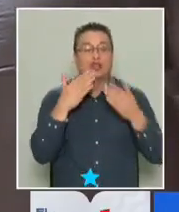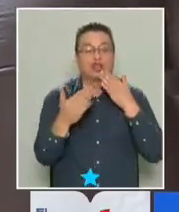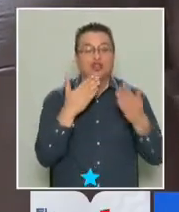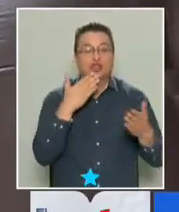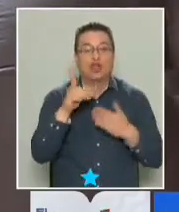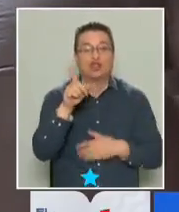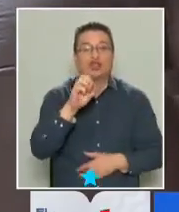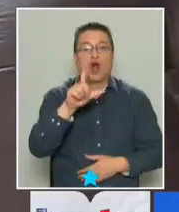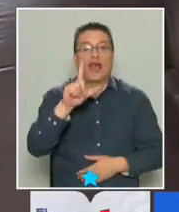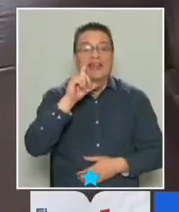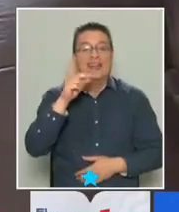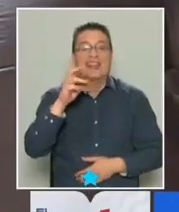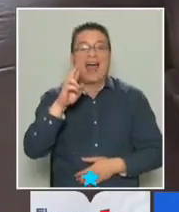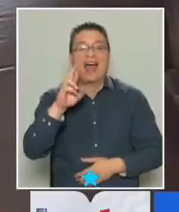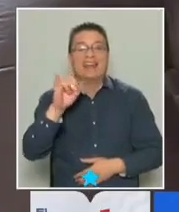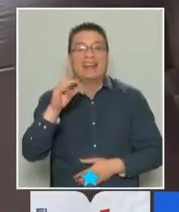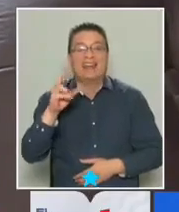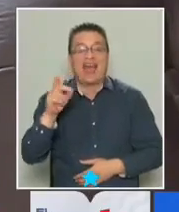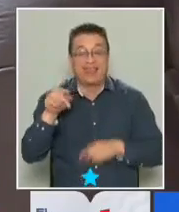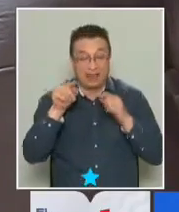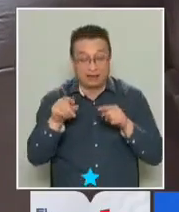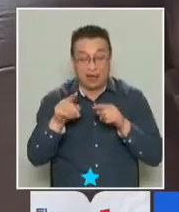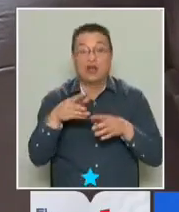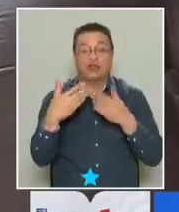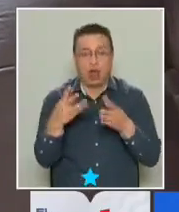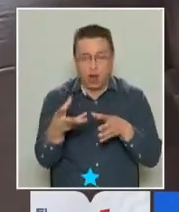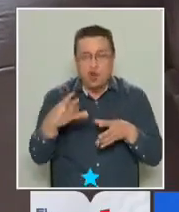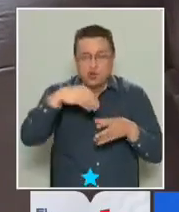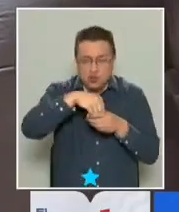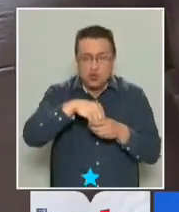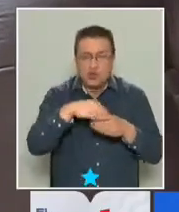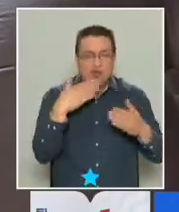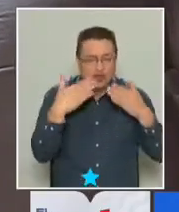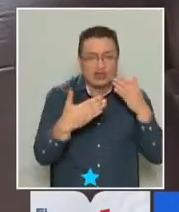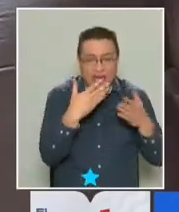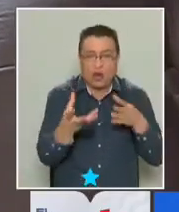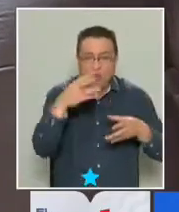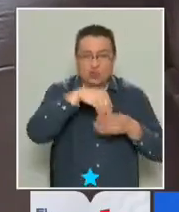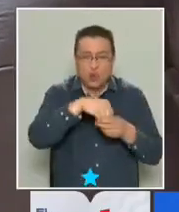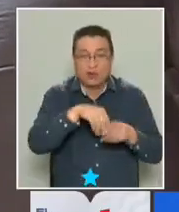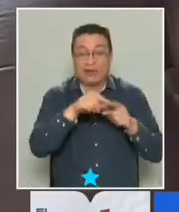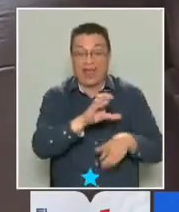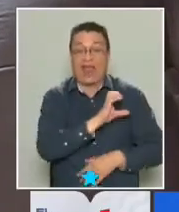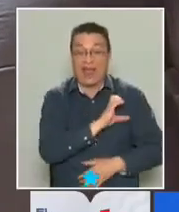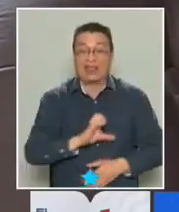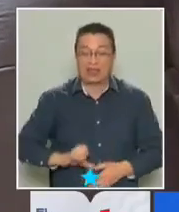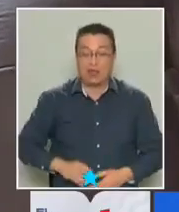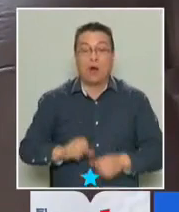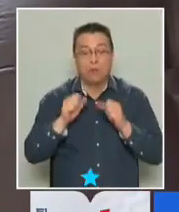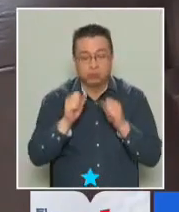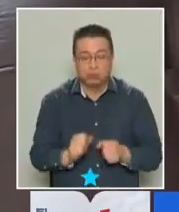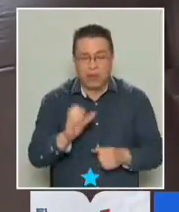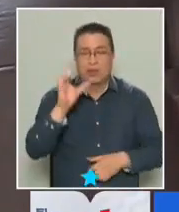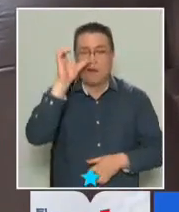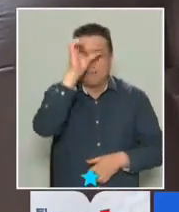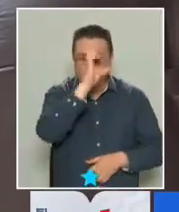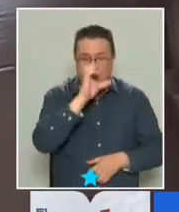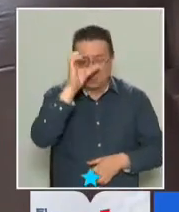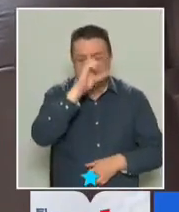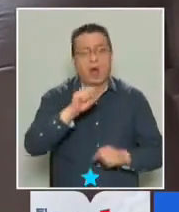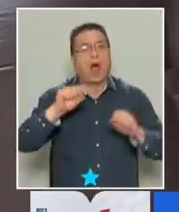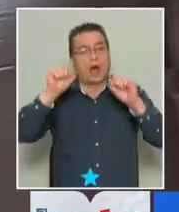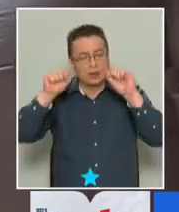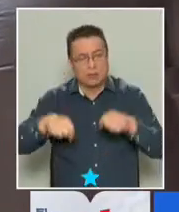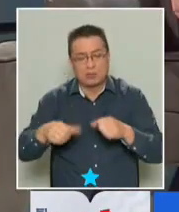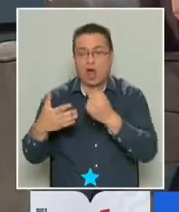y la subsidiariedad incluye la solidaridad esto es que el estado pueda buscar aceptar